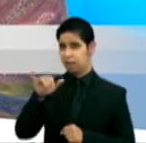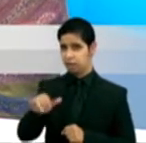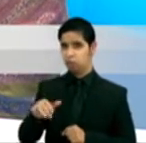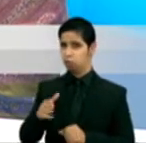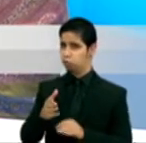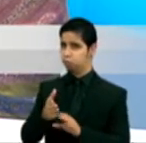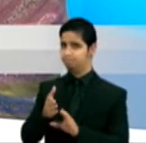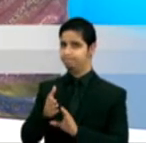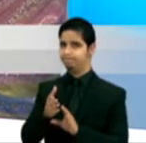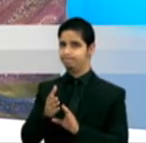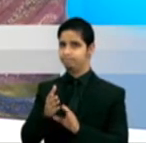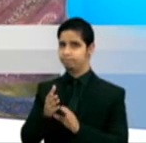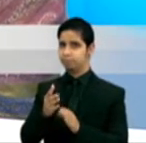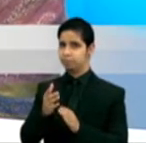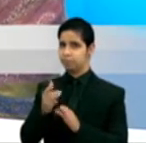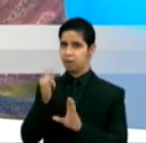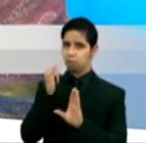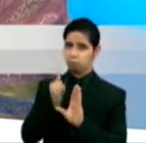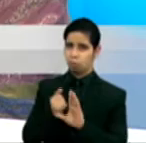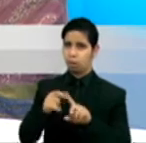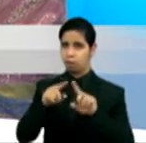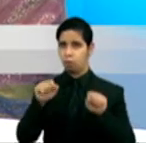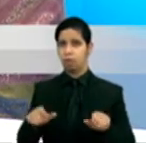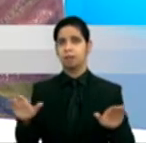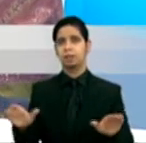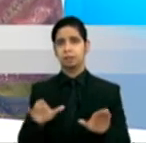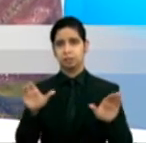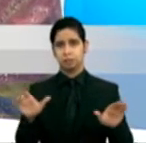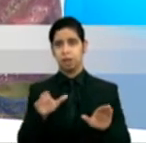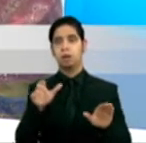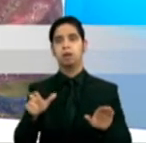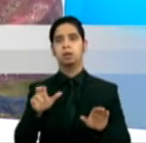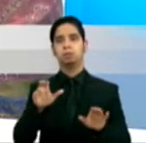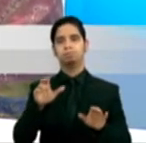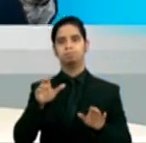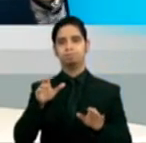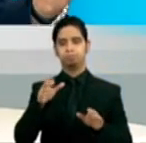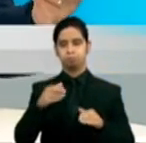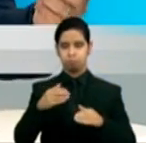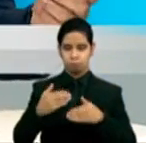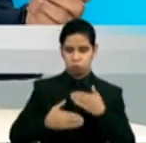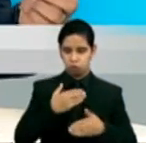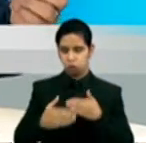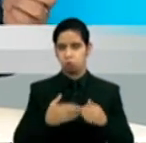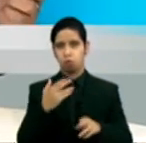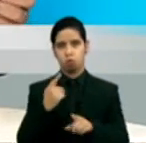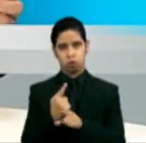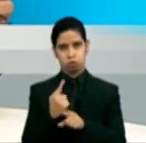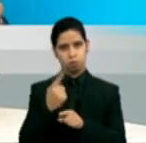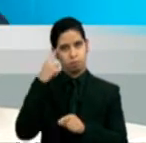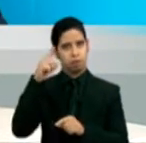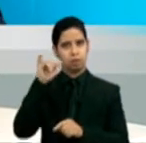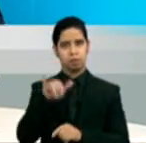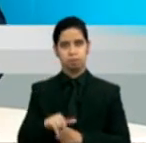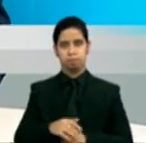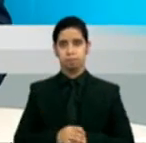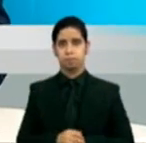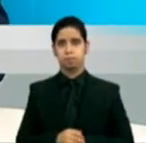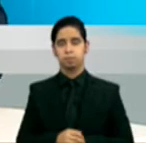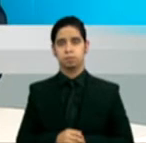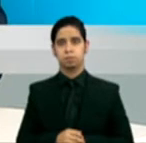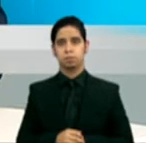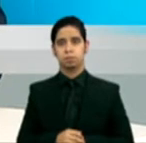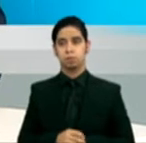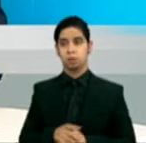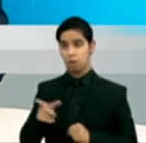tomaran las reformas que se tenían que hacer en su momento. Ahora, la pregunta que le hice originalmente, ¿realmente él mantiene el liderato